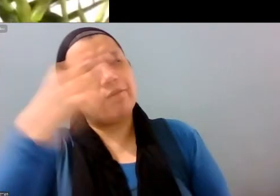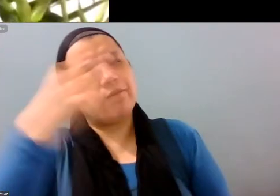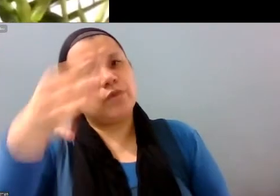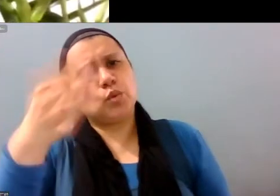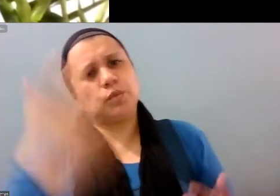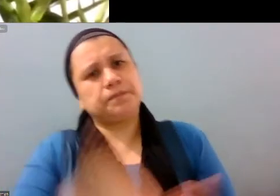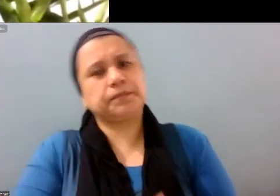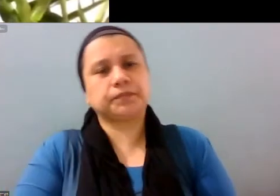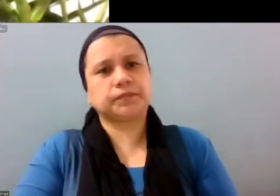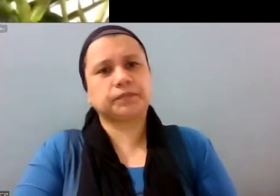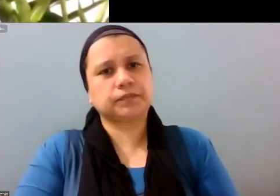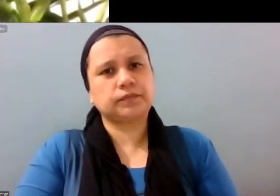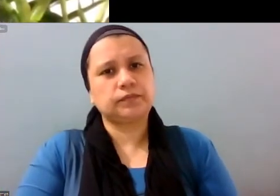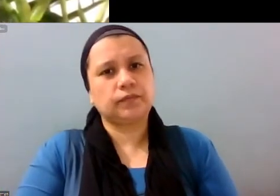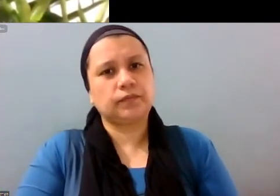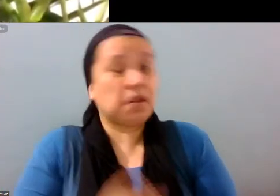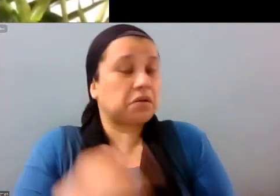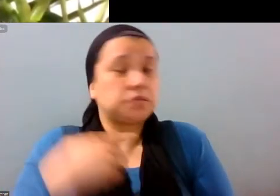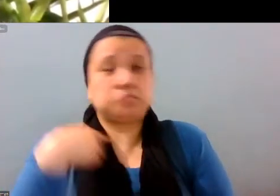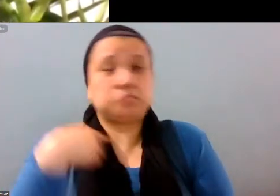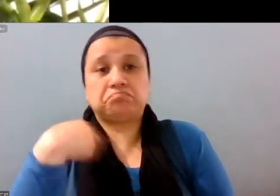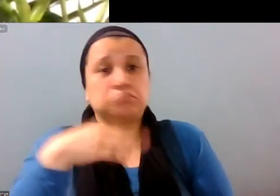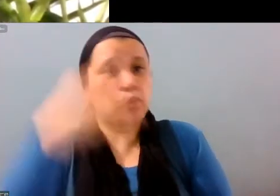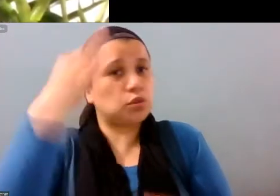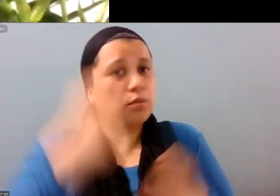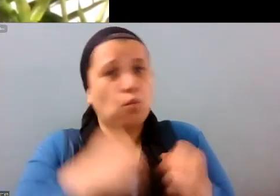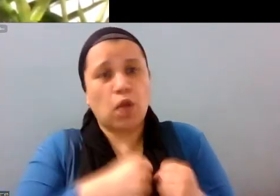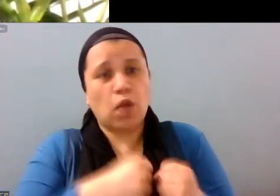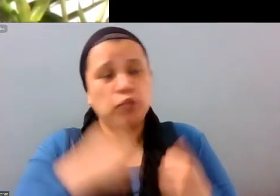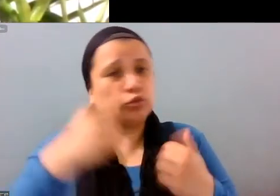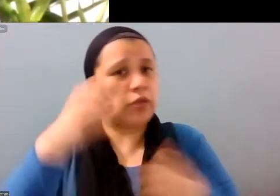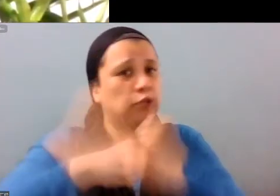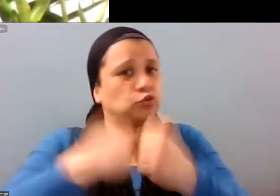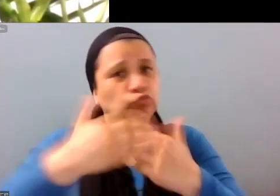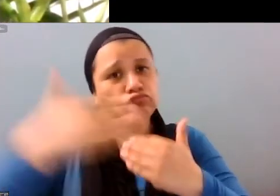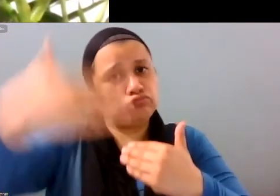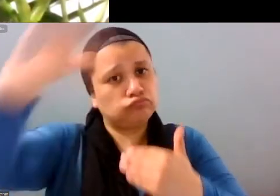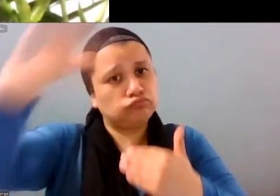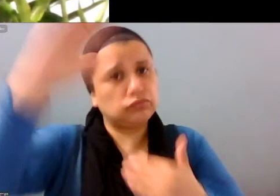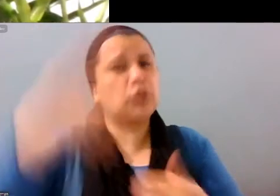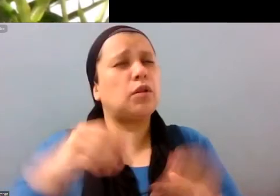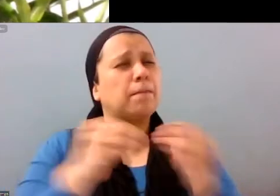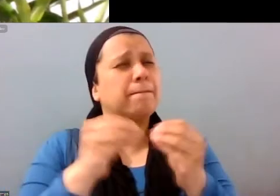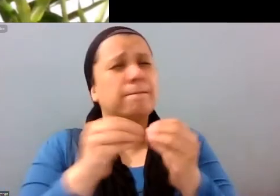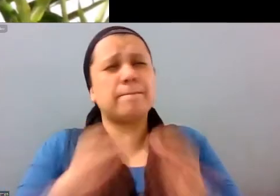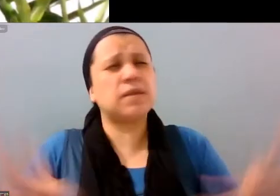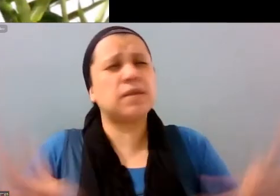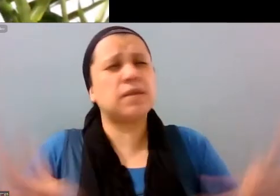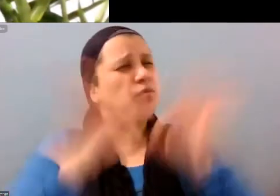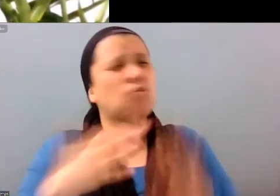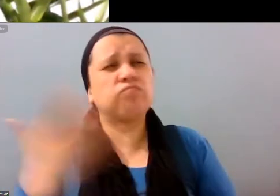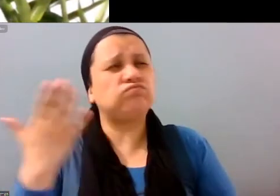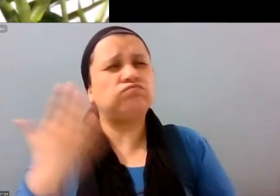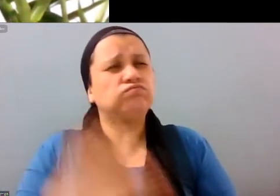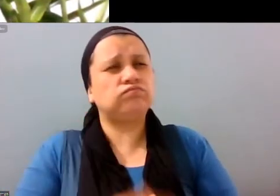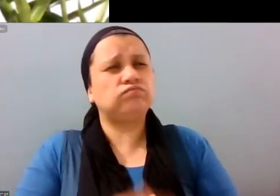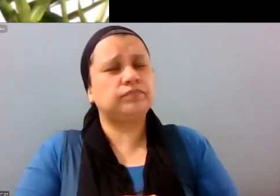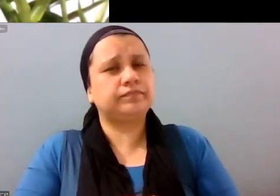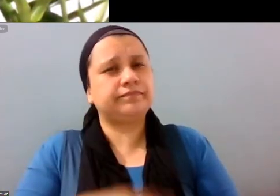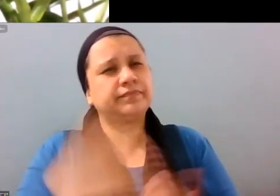en lo que viene en el próximo año y los años siguientes creemos que lo más importante es continuar discutiendo y